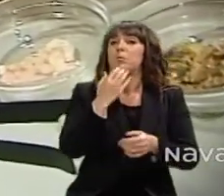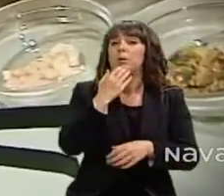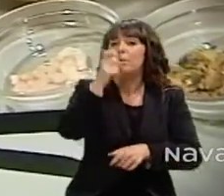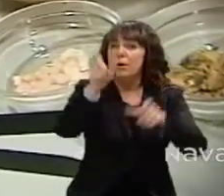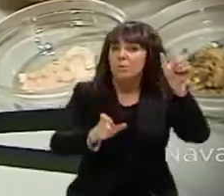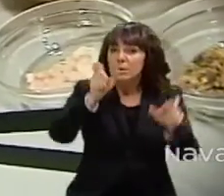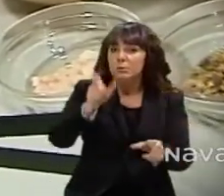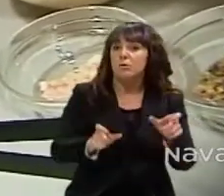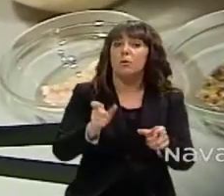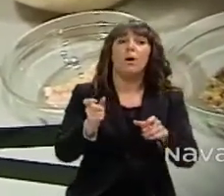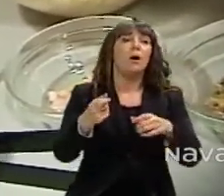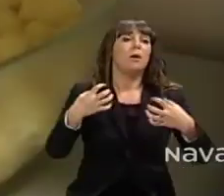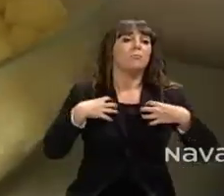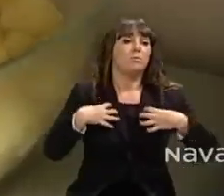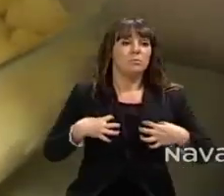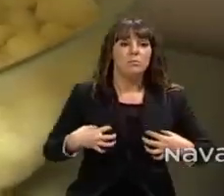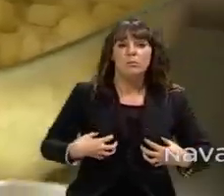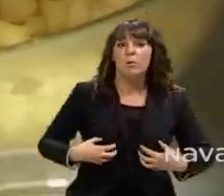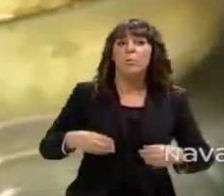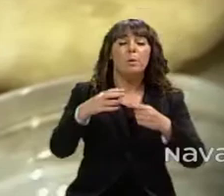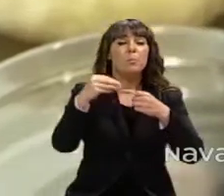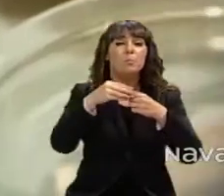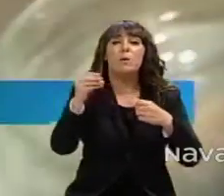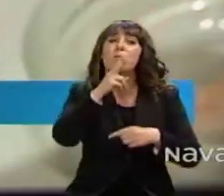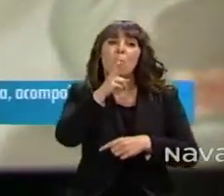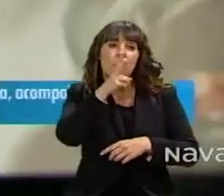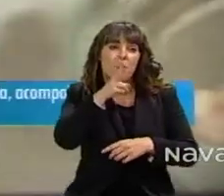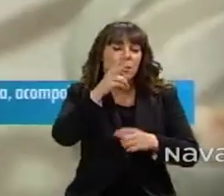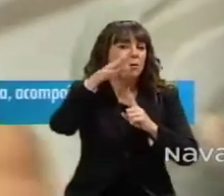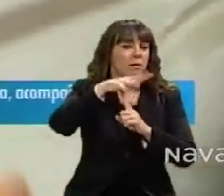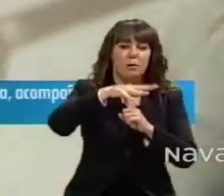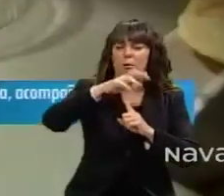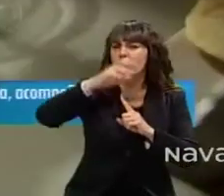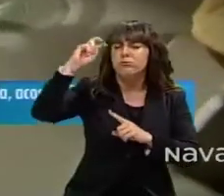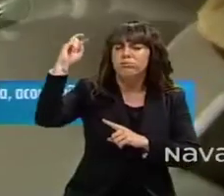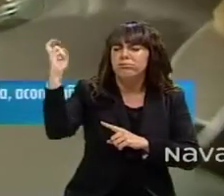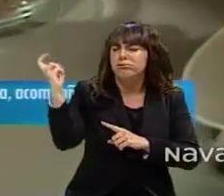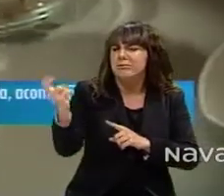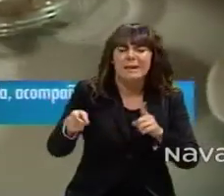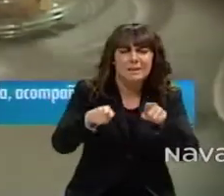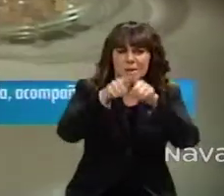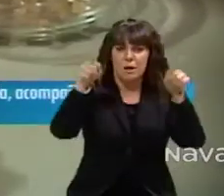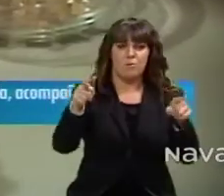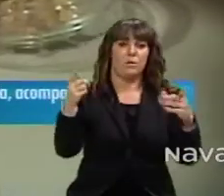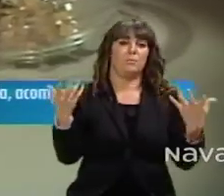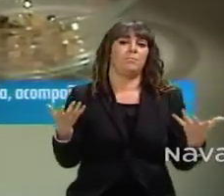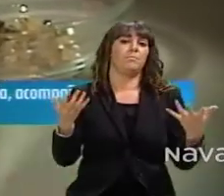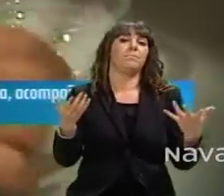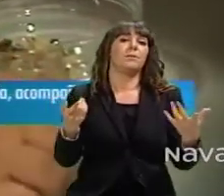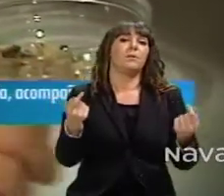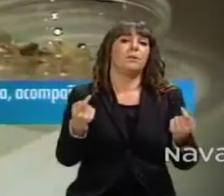champiñones o con pimiento verde, con cebolla o con lo que sea. Entonces el sistema está en que en 3, 4,